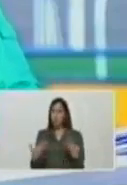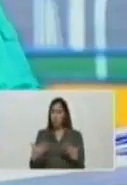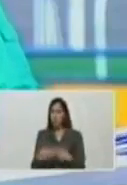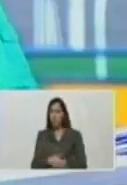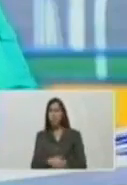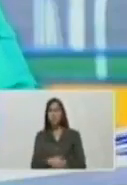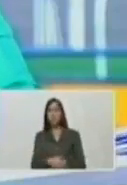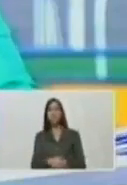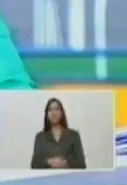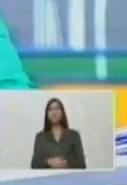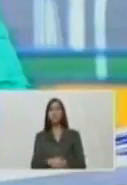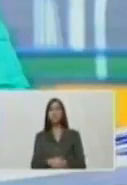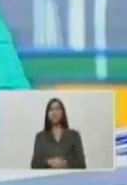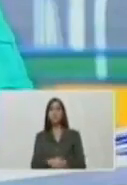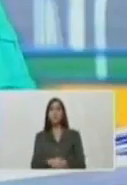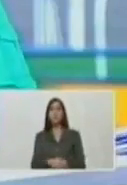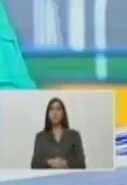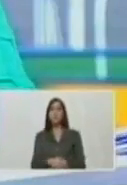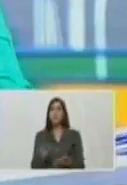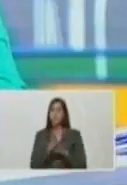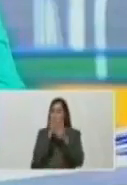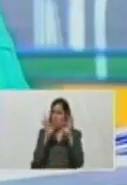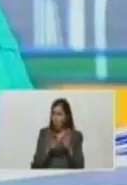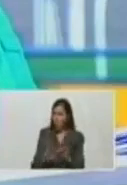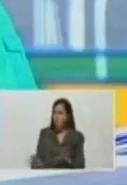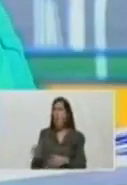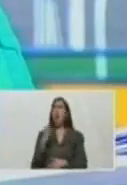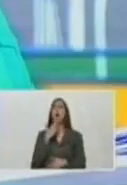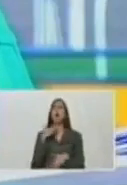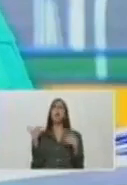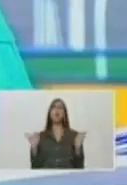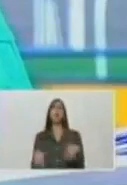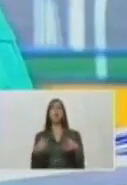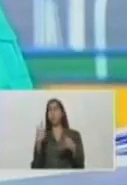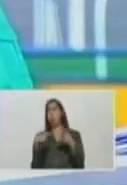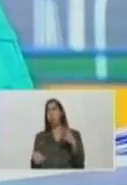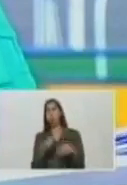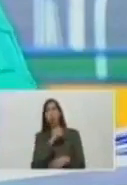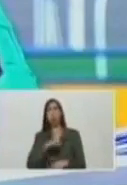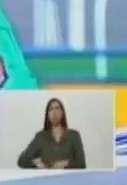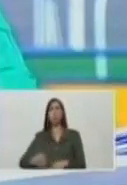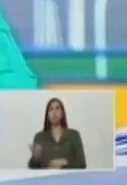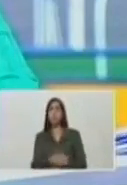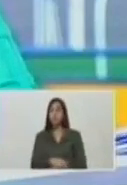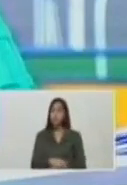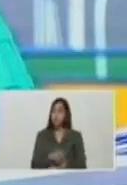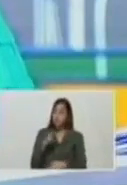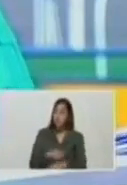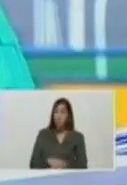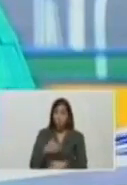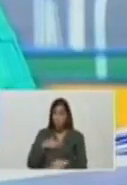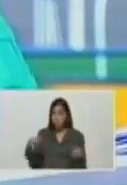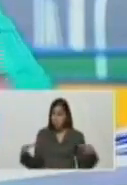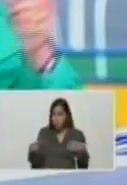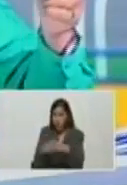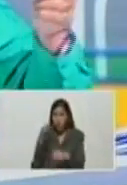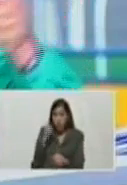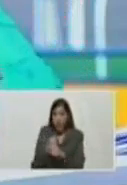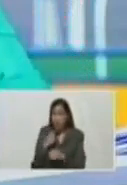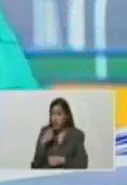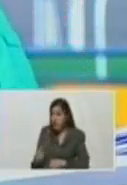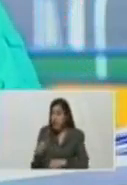como de vagancia, aburrimiento, etc. Ahí mismo le dije a mi equipo,